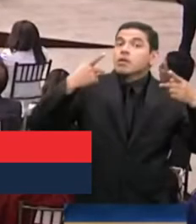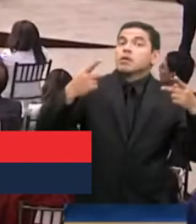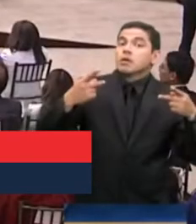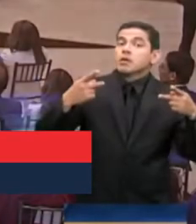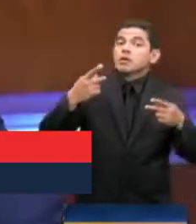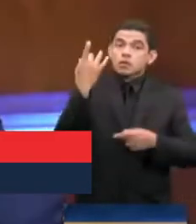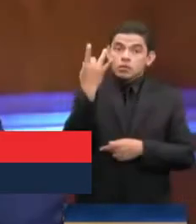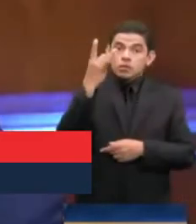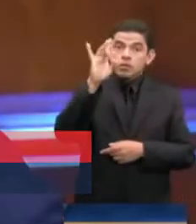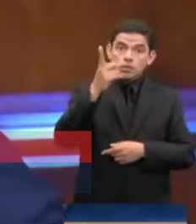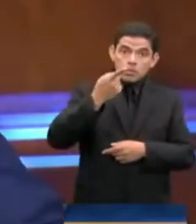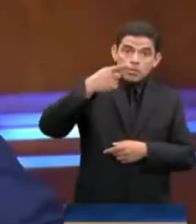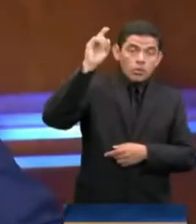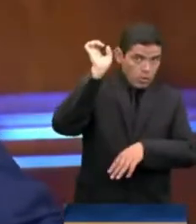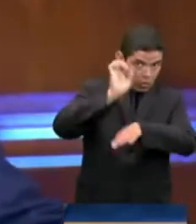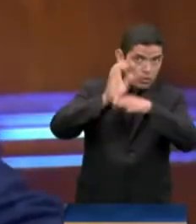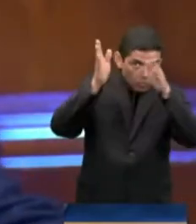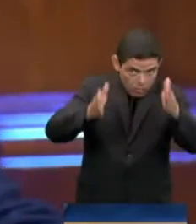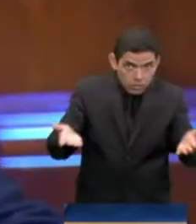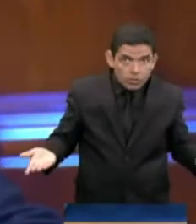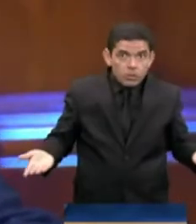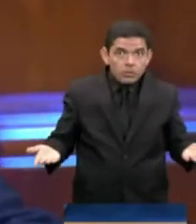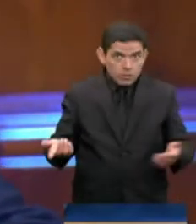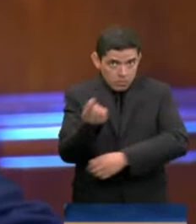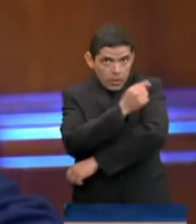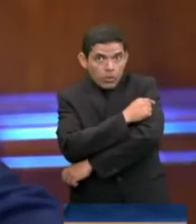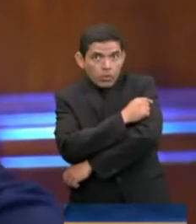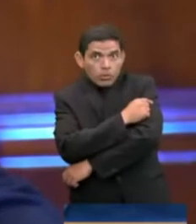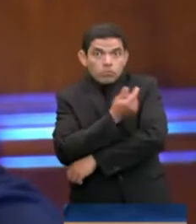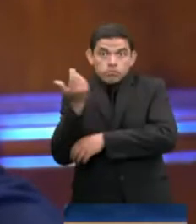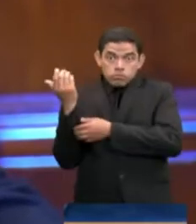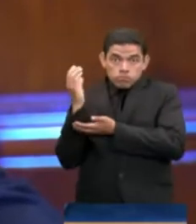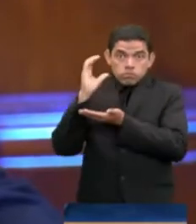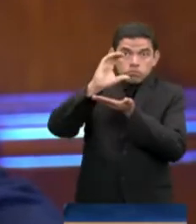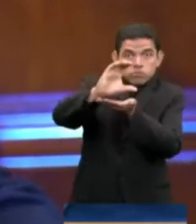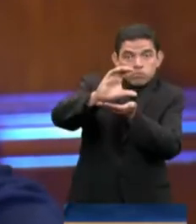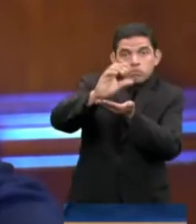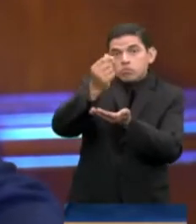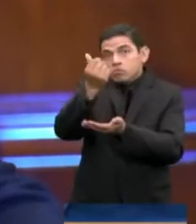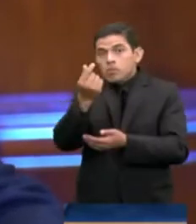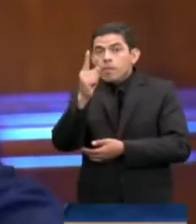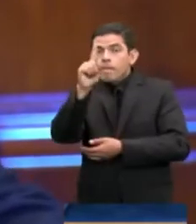de 18 millones de ecuatorianos, invirtiendo cerca de